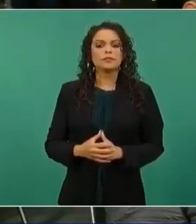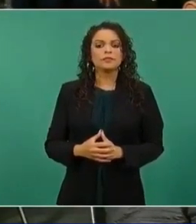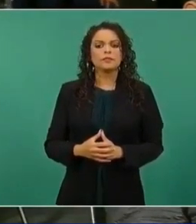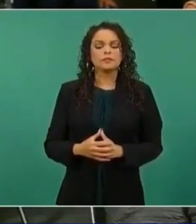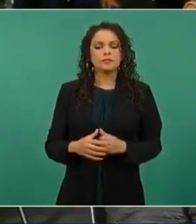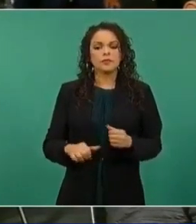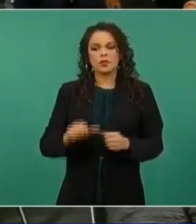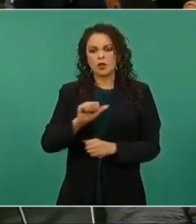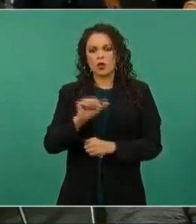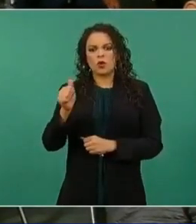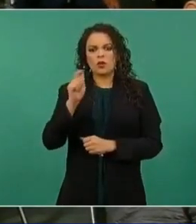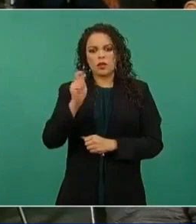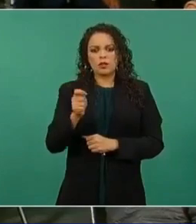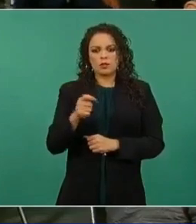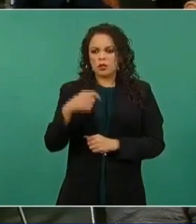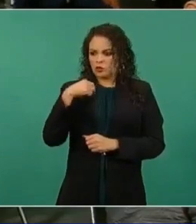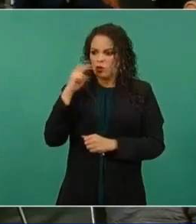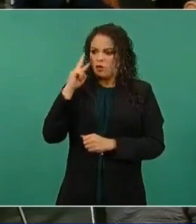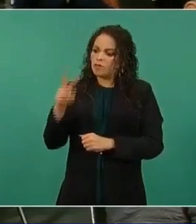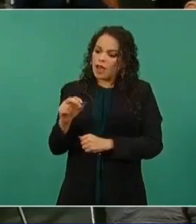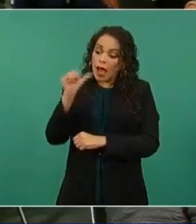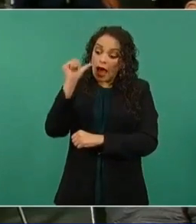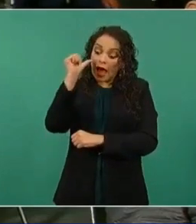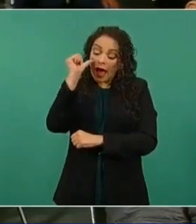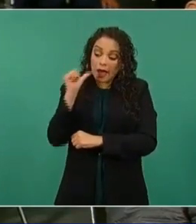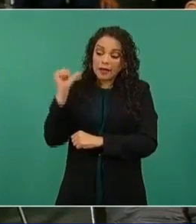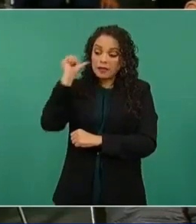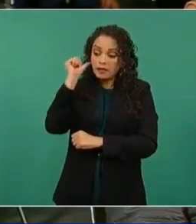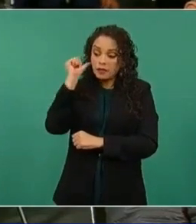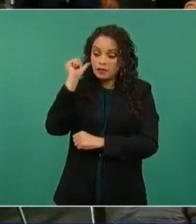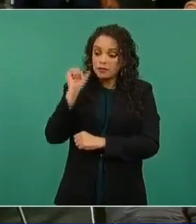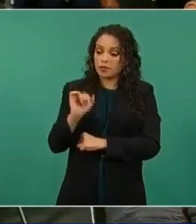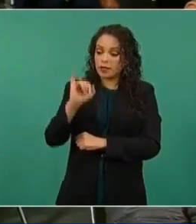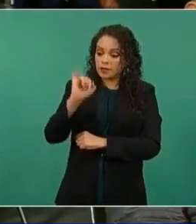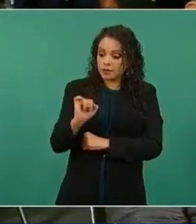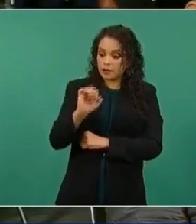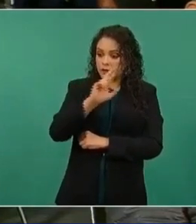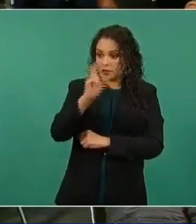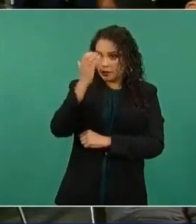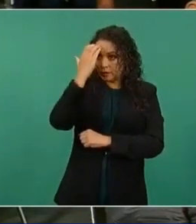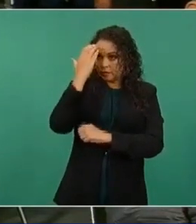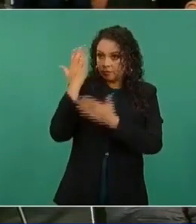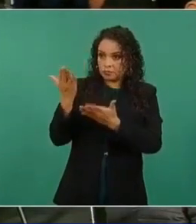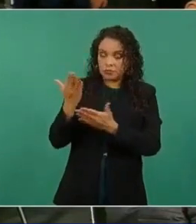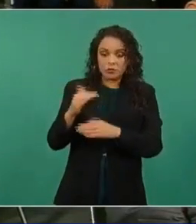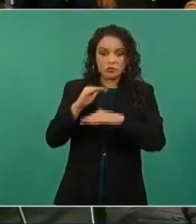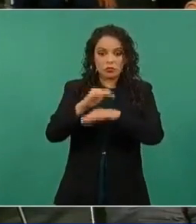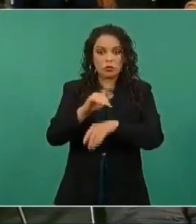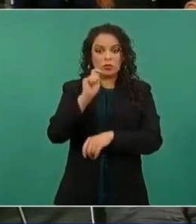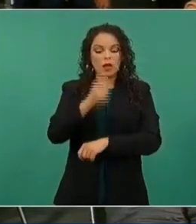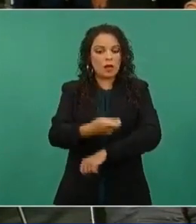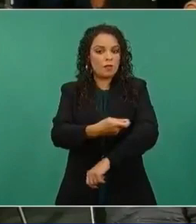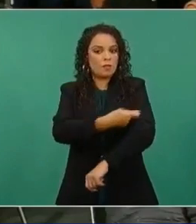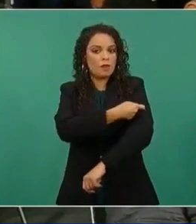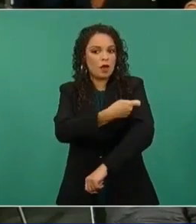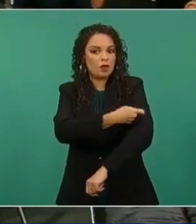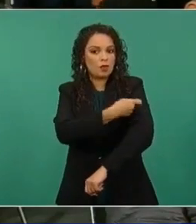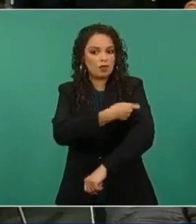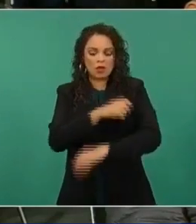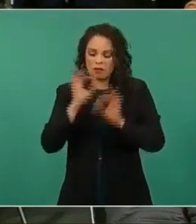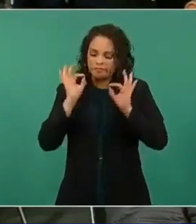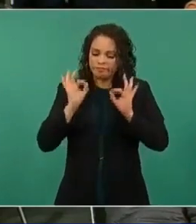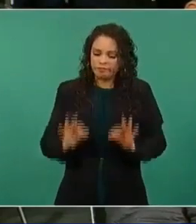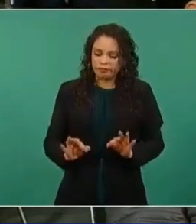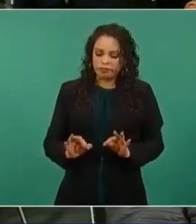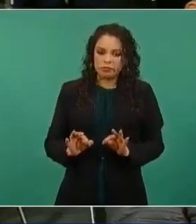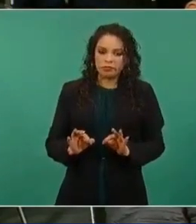el reconocimiento que yo también veía el día de ayer respecto a la aplicación de las vacunas, que también están dentro de los primeros lugares.